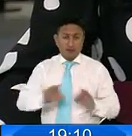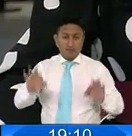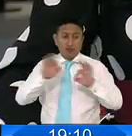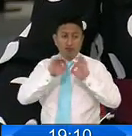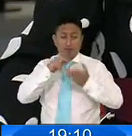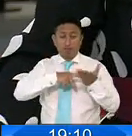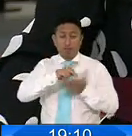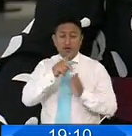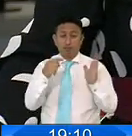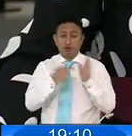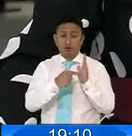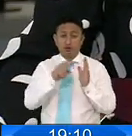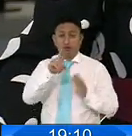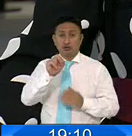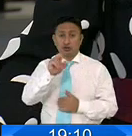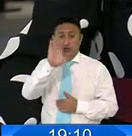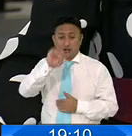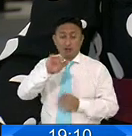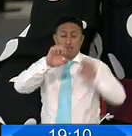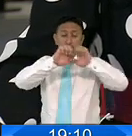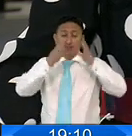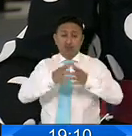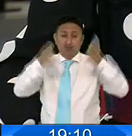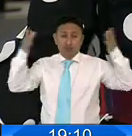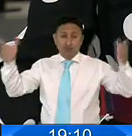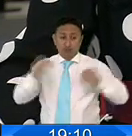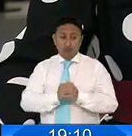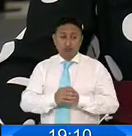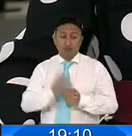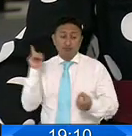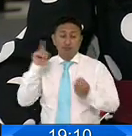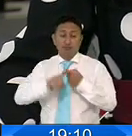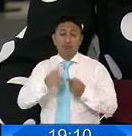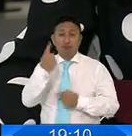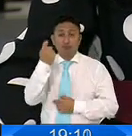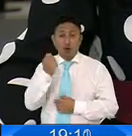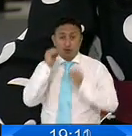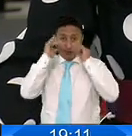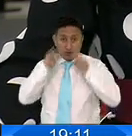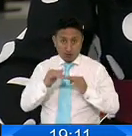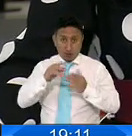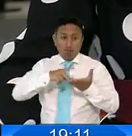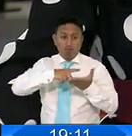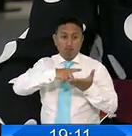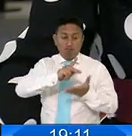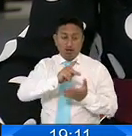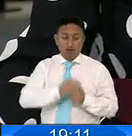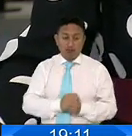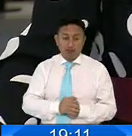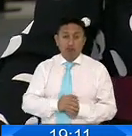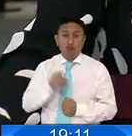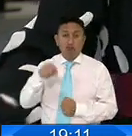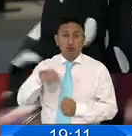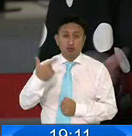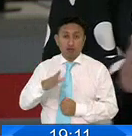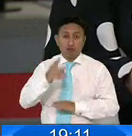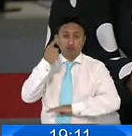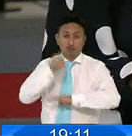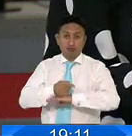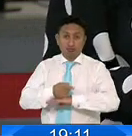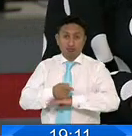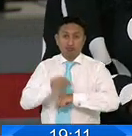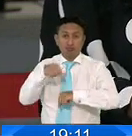del impuesto a la renta para grandes empresas que deberán pagar hasta el 11 de este mes, de acuerdo a lo estipulado.